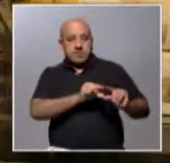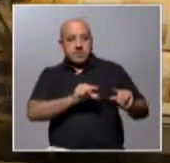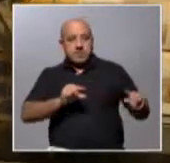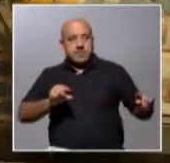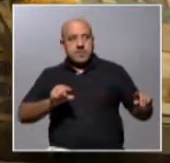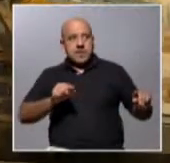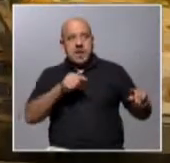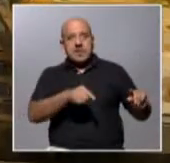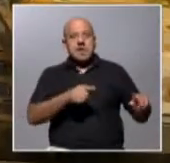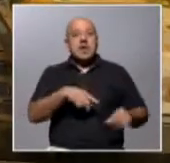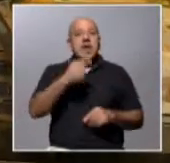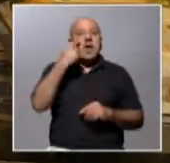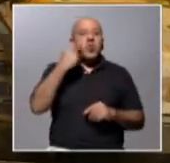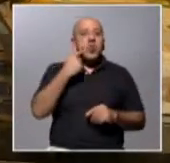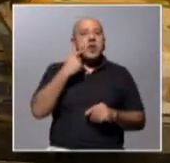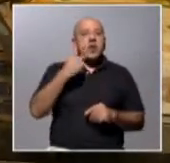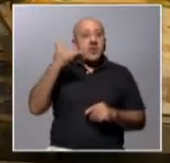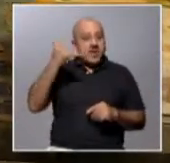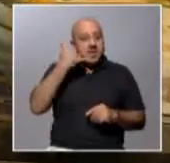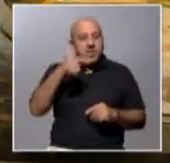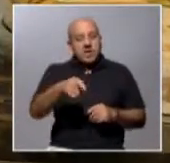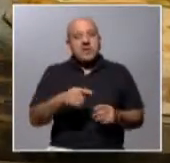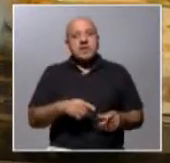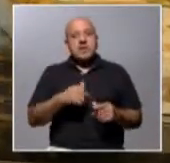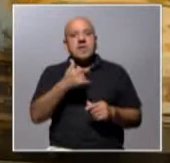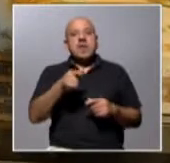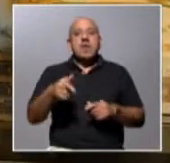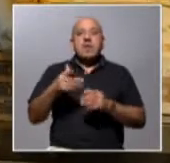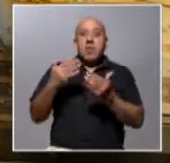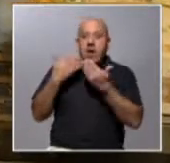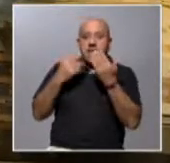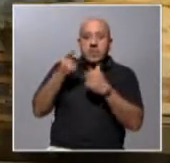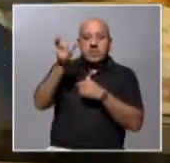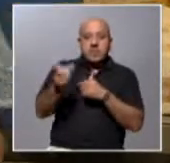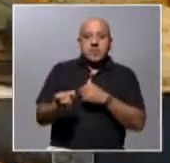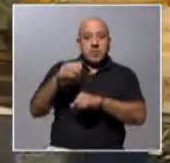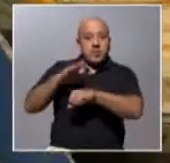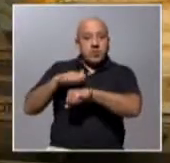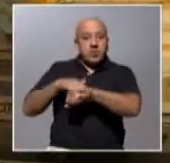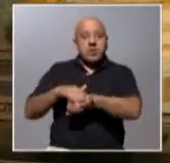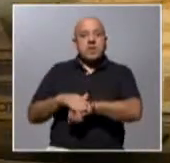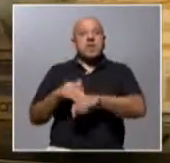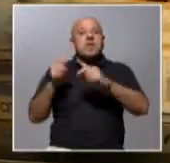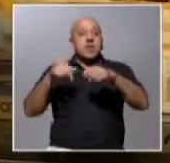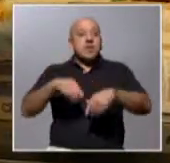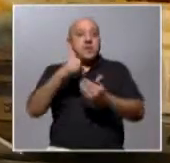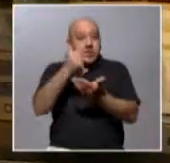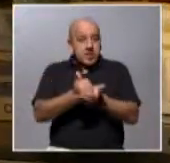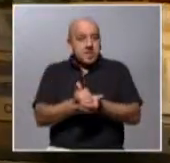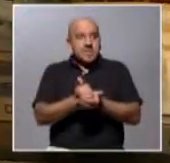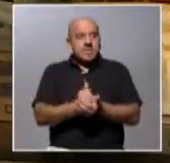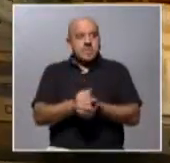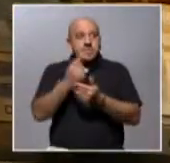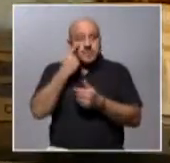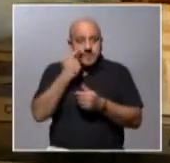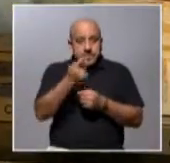099-794748, y en un ratito estaremos hablando con Álvaro Bentancur, uno de los responsables de esta movida que, la verdad, si uno está acá, la ve de cerca, como